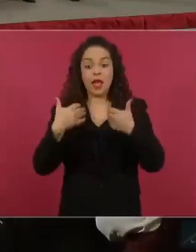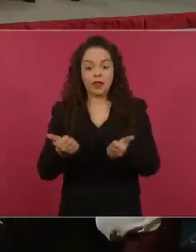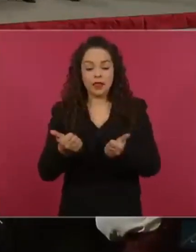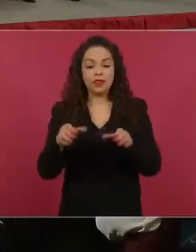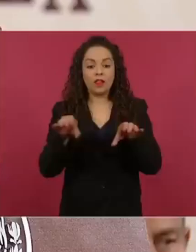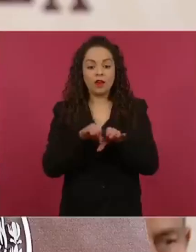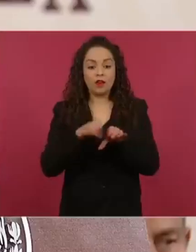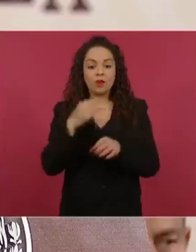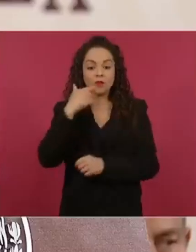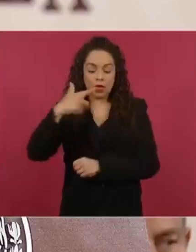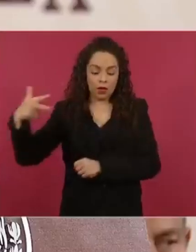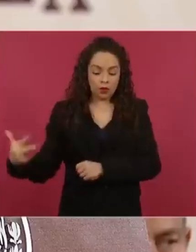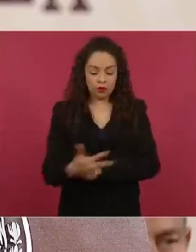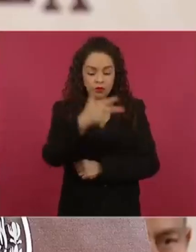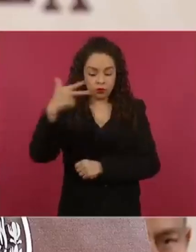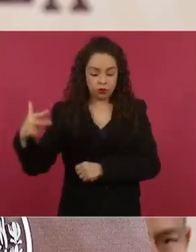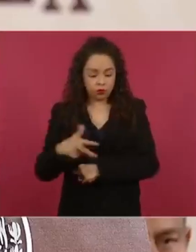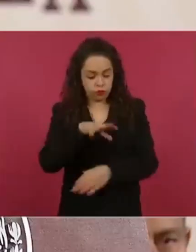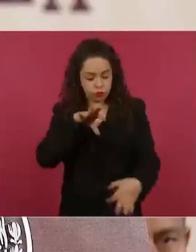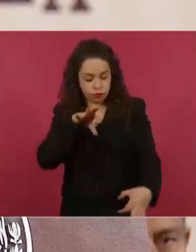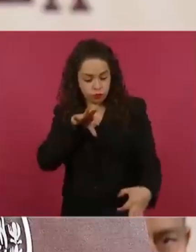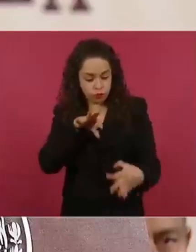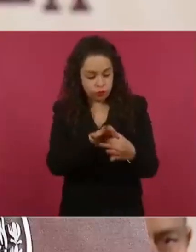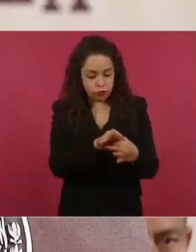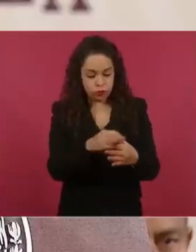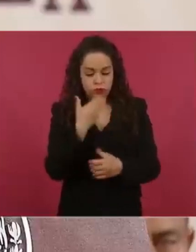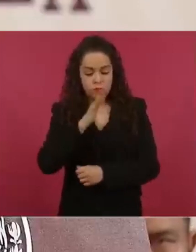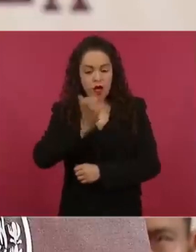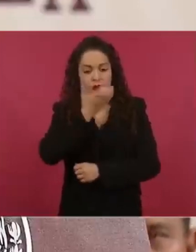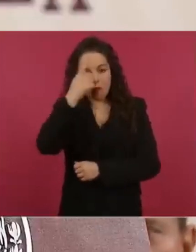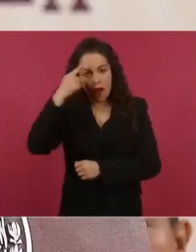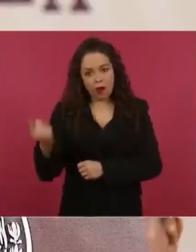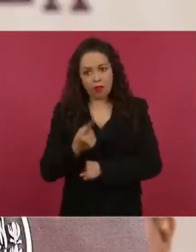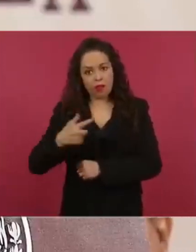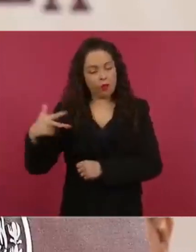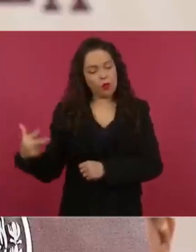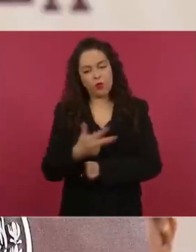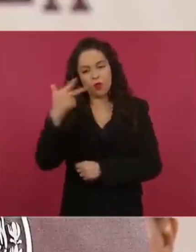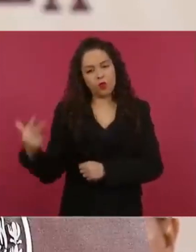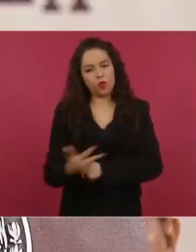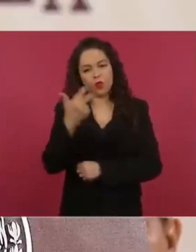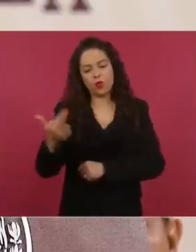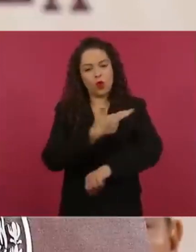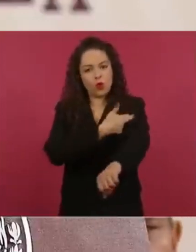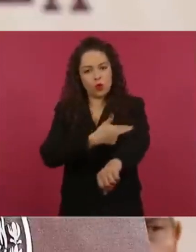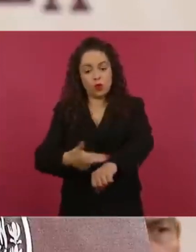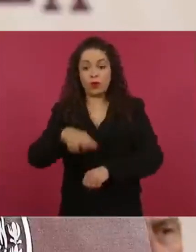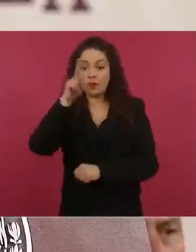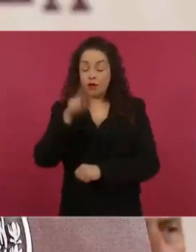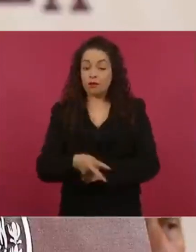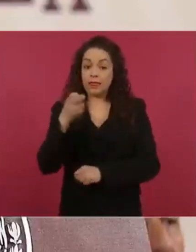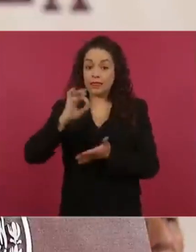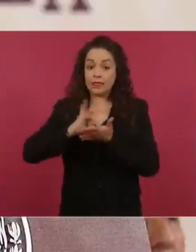vía y con cada una de las condiciones en los distintos tramos. Y con esto pudimos tener mucha claridad sobre